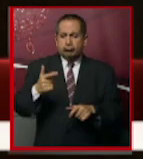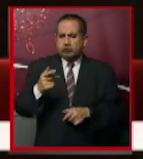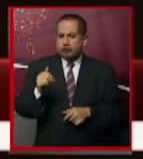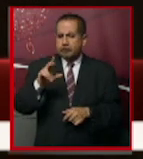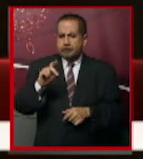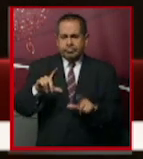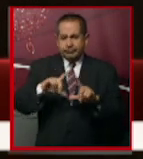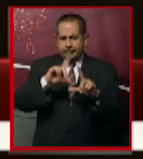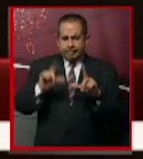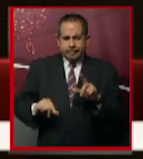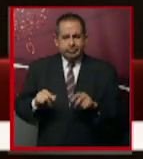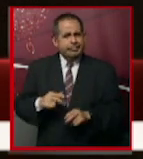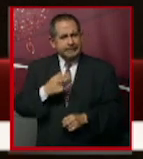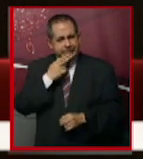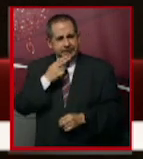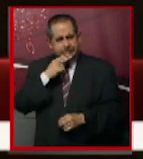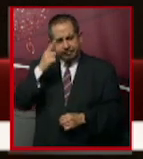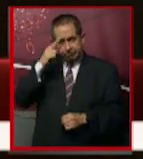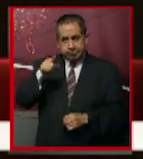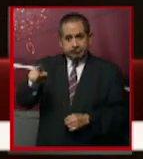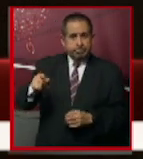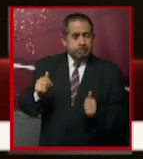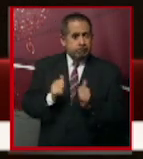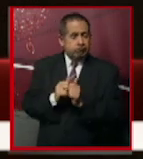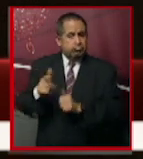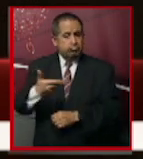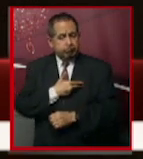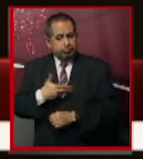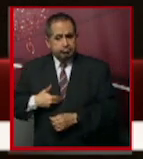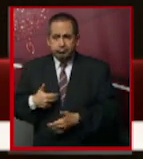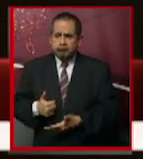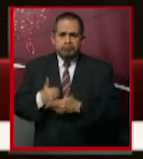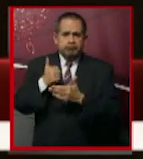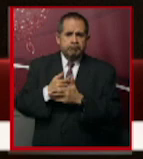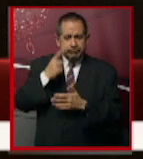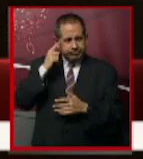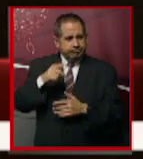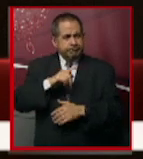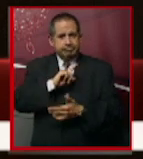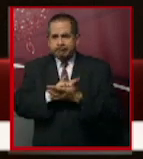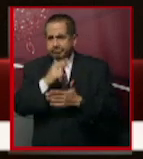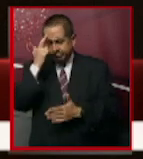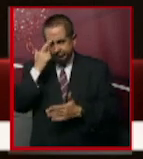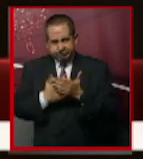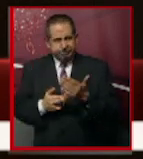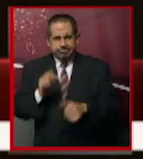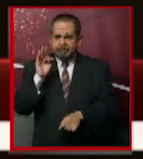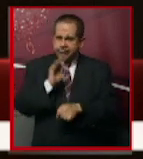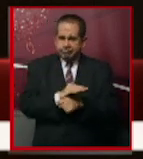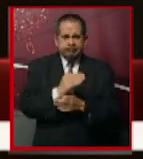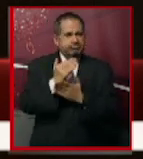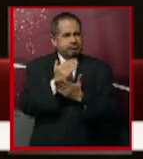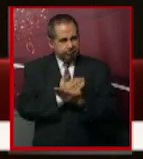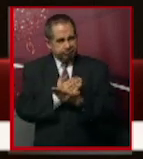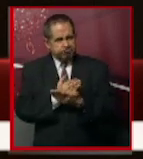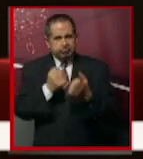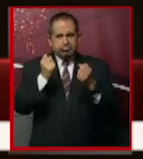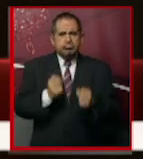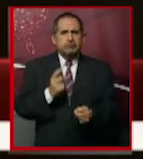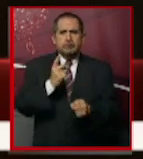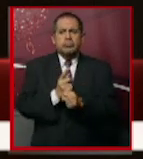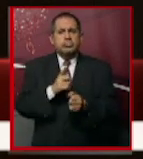instrumento primordial del Ejecutivo Federal en la prevención del delito, la prevención de la seguridad pública,